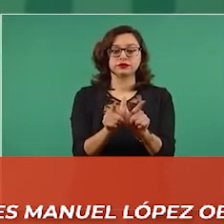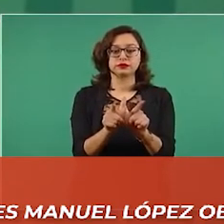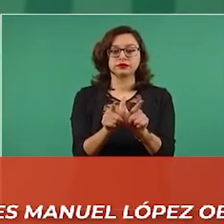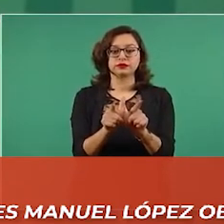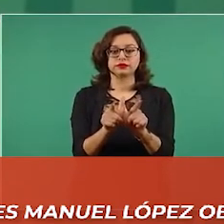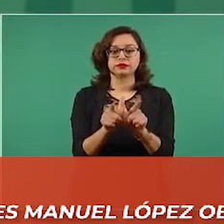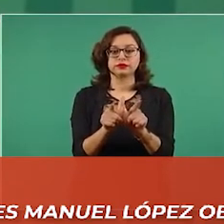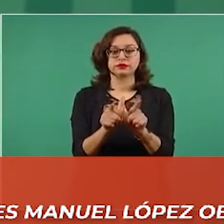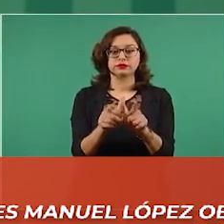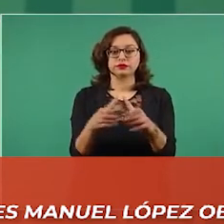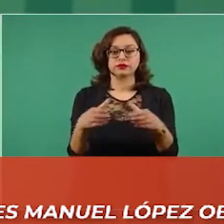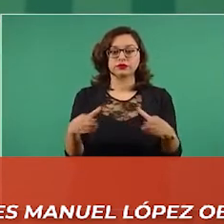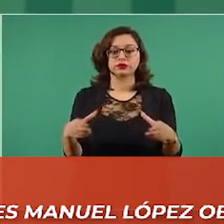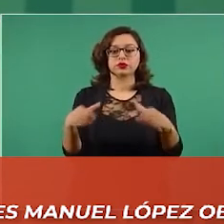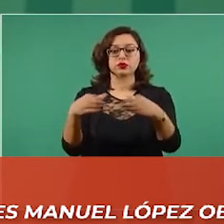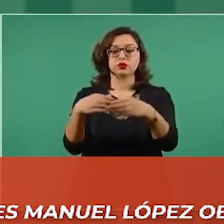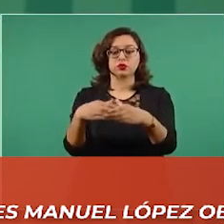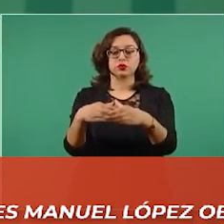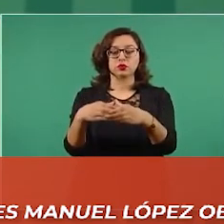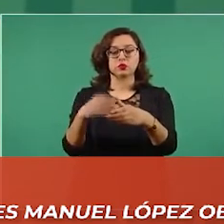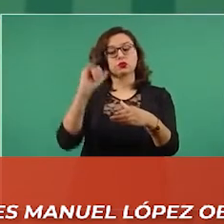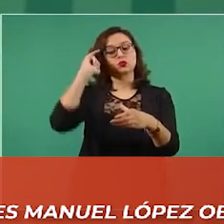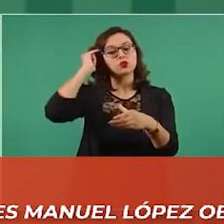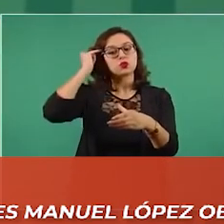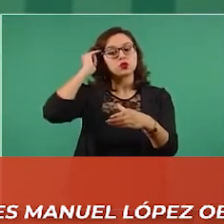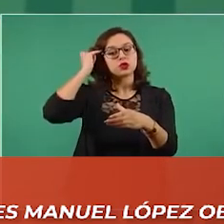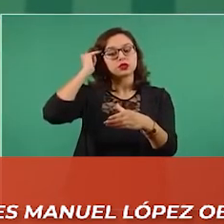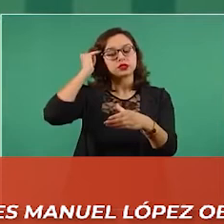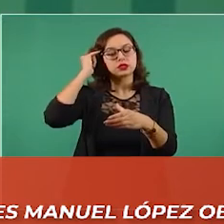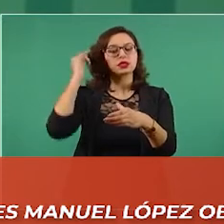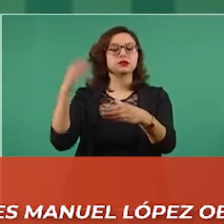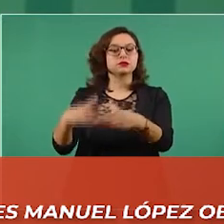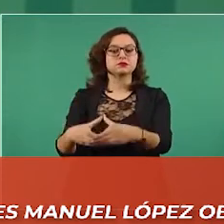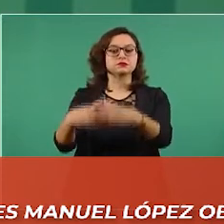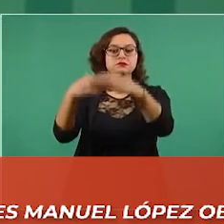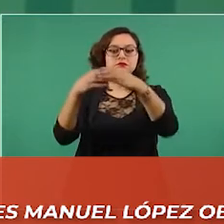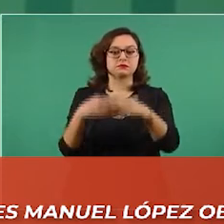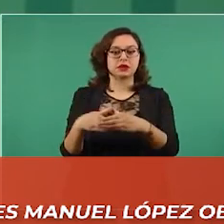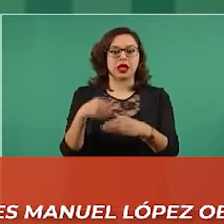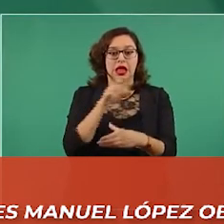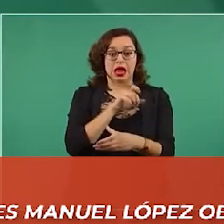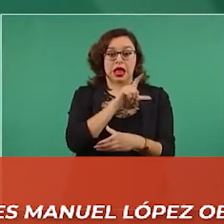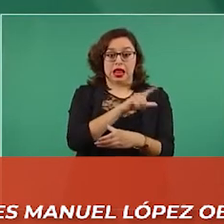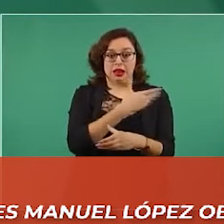de representantes de pueblos originarios